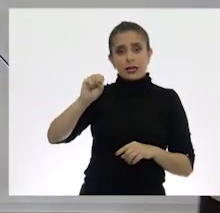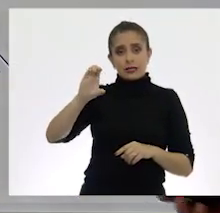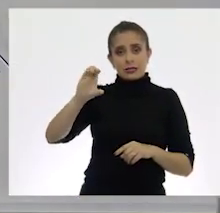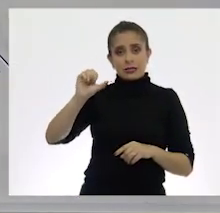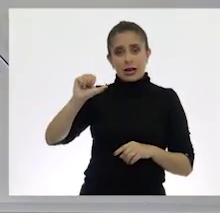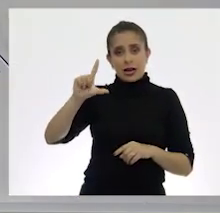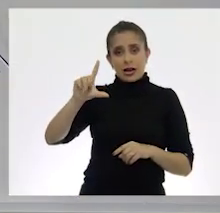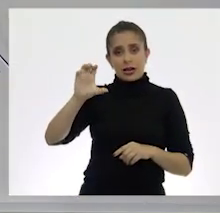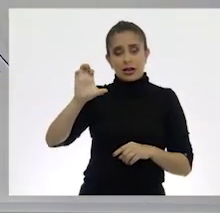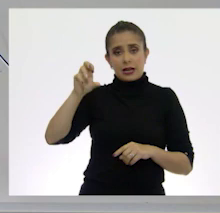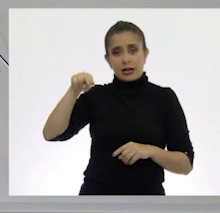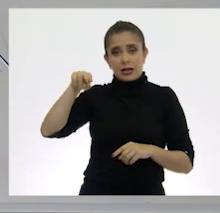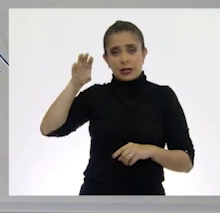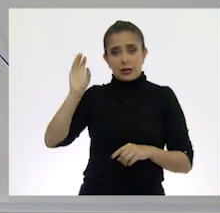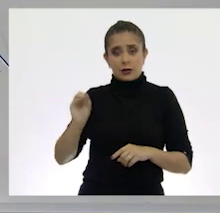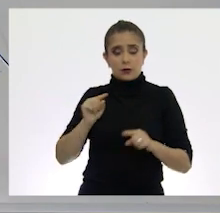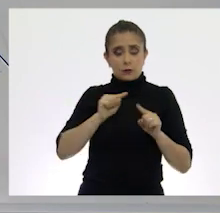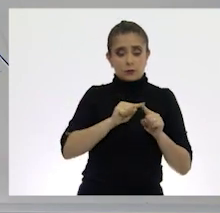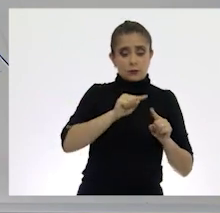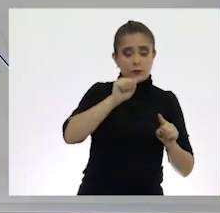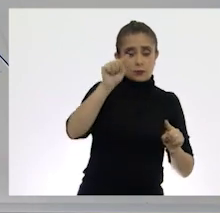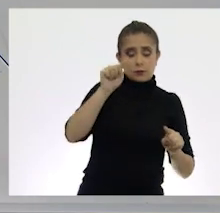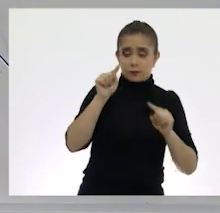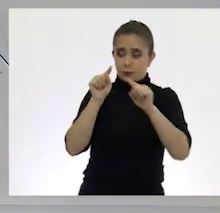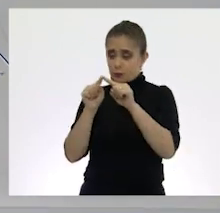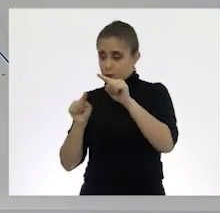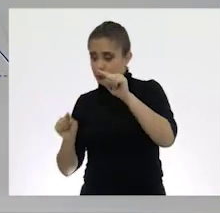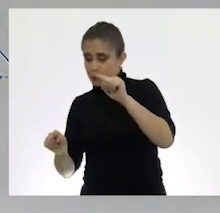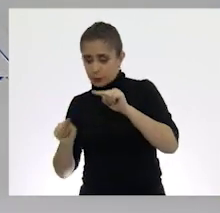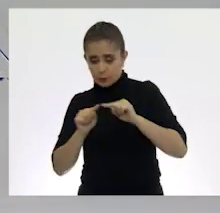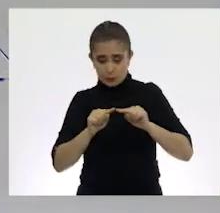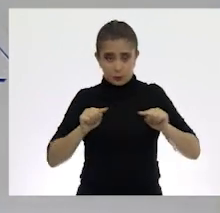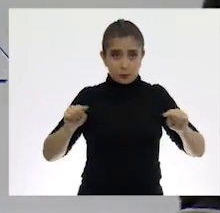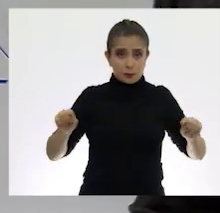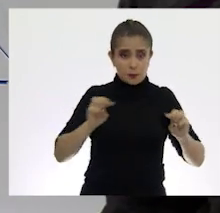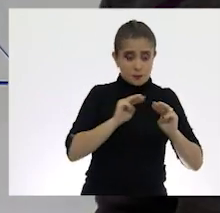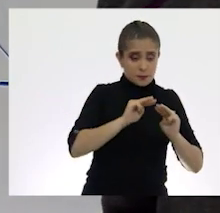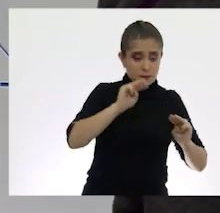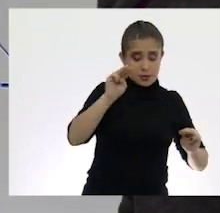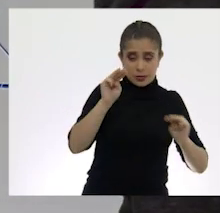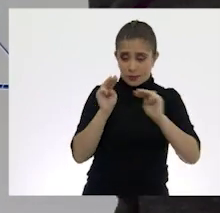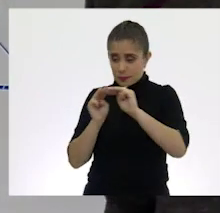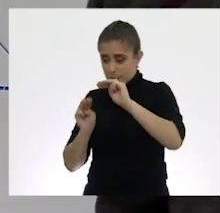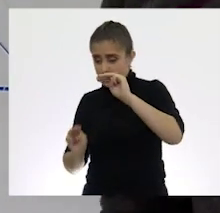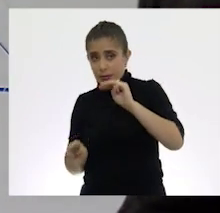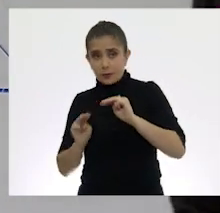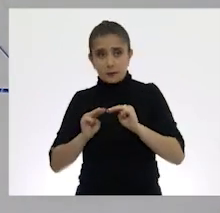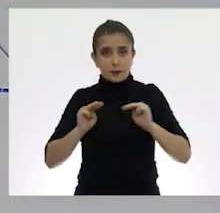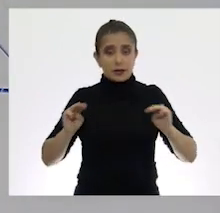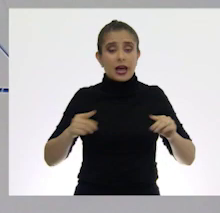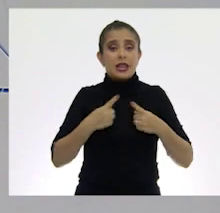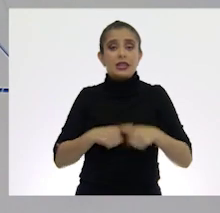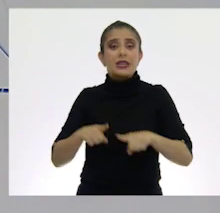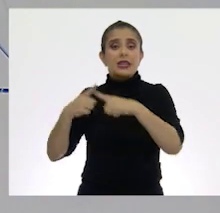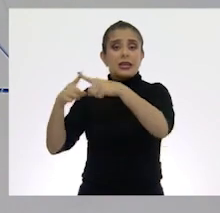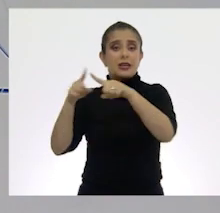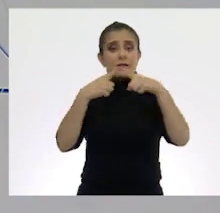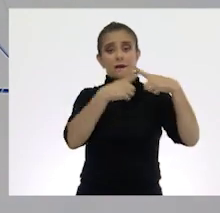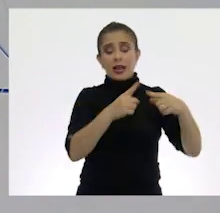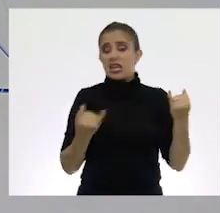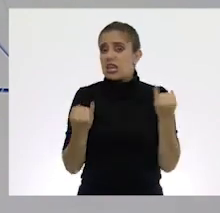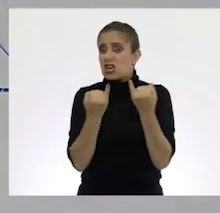como acabamos de ver, sus tres lados tienen diferente medida. No, ninguno de sus lados son